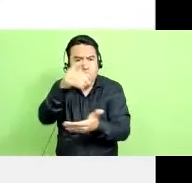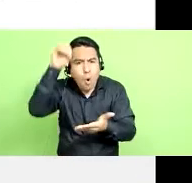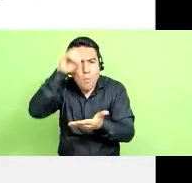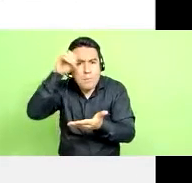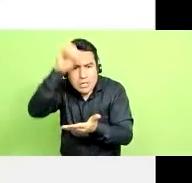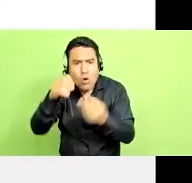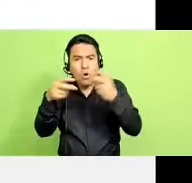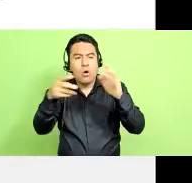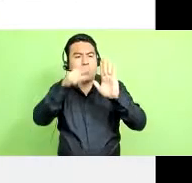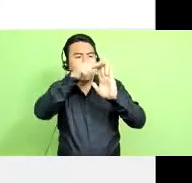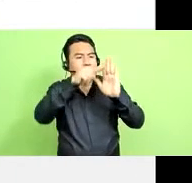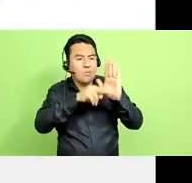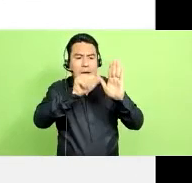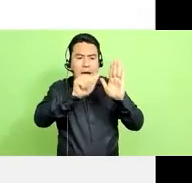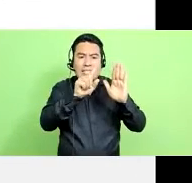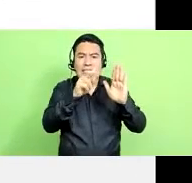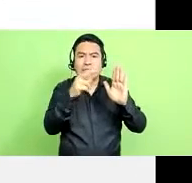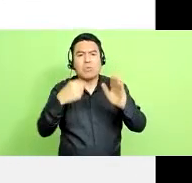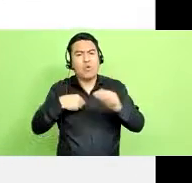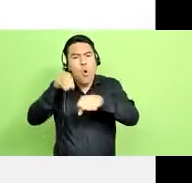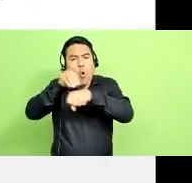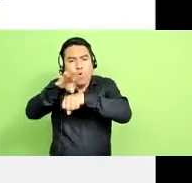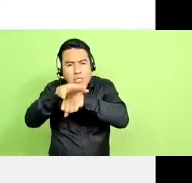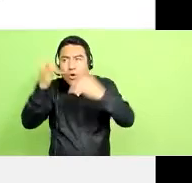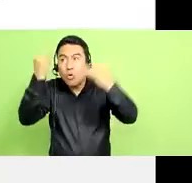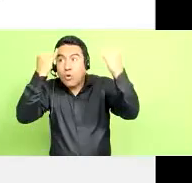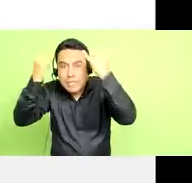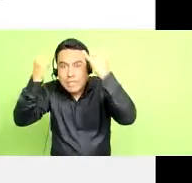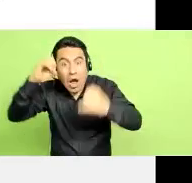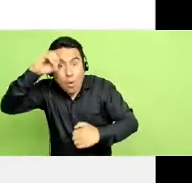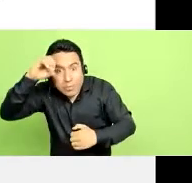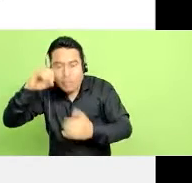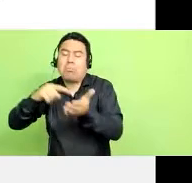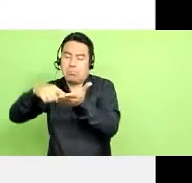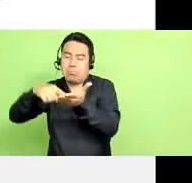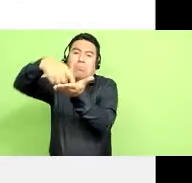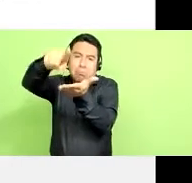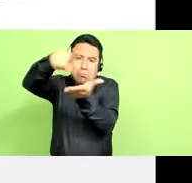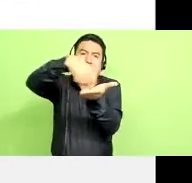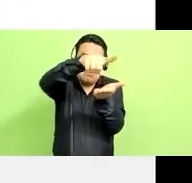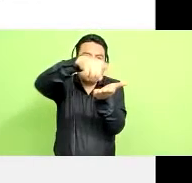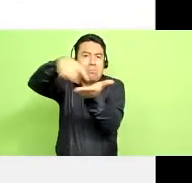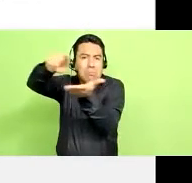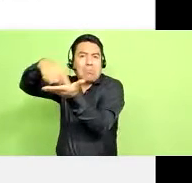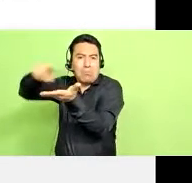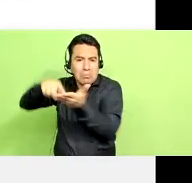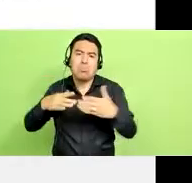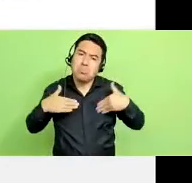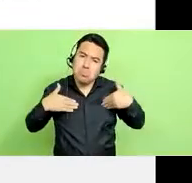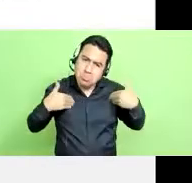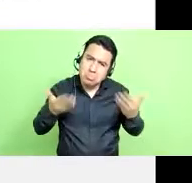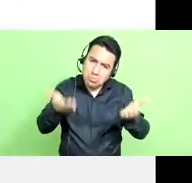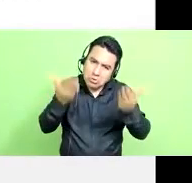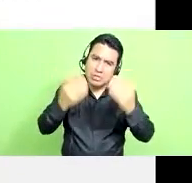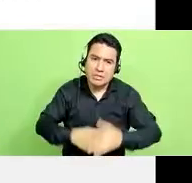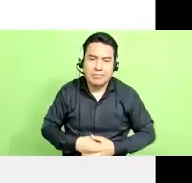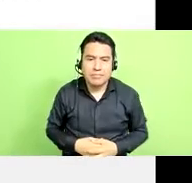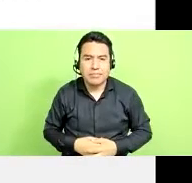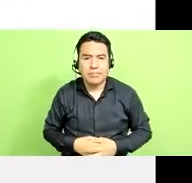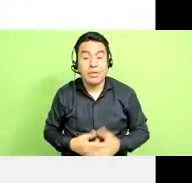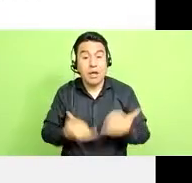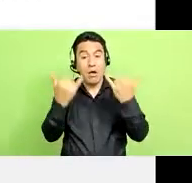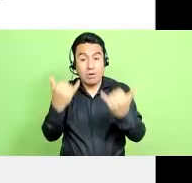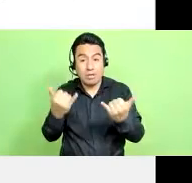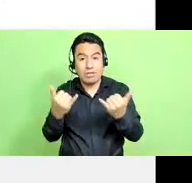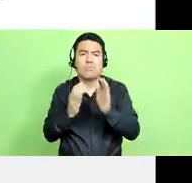respecto a la norma técnica haciendo 20 acto seguido en estos momentos vamos a abrir el chat en primer